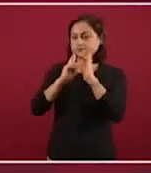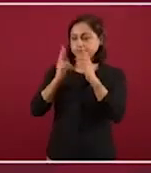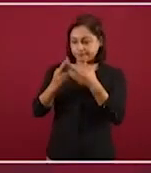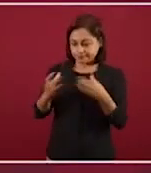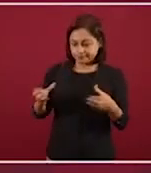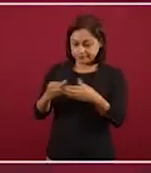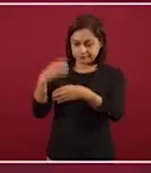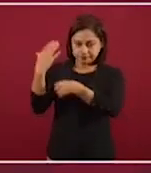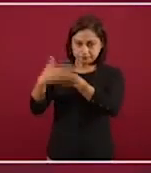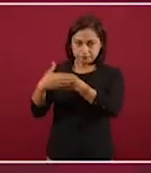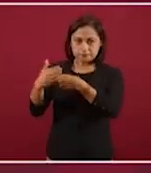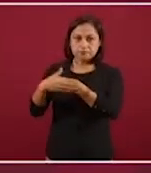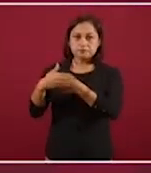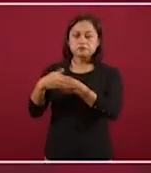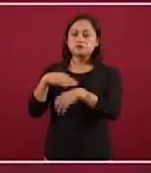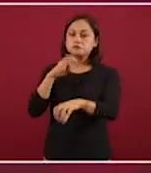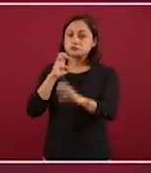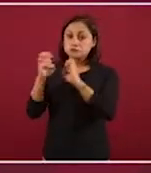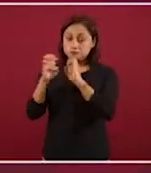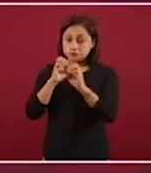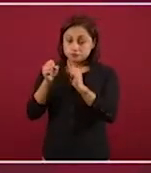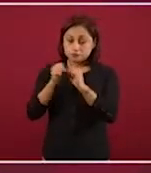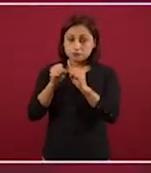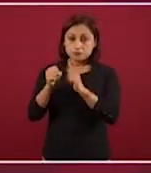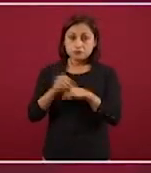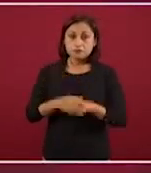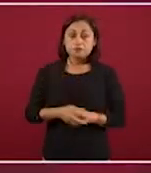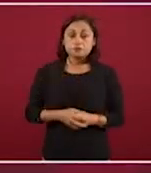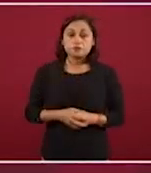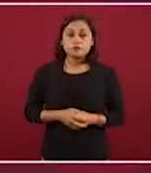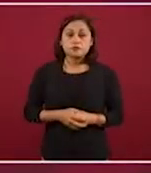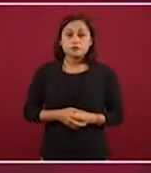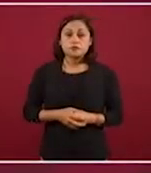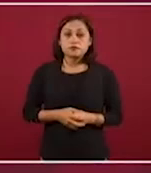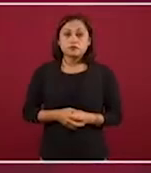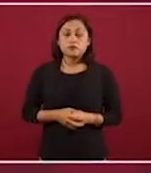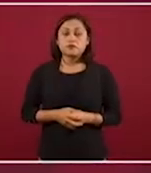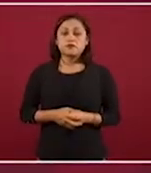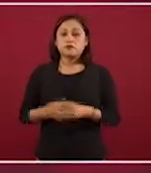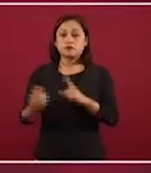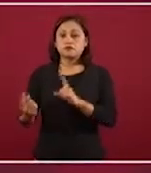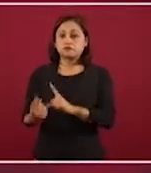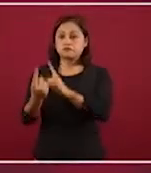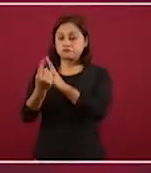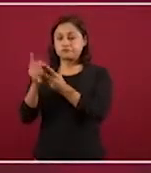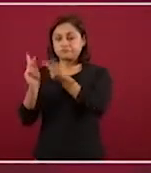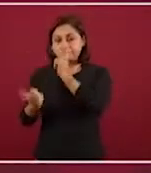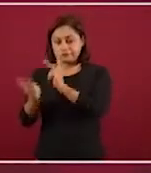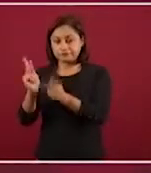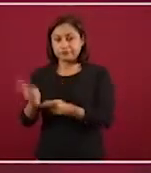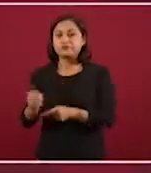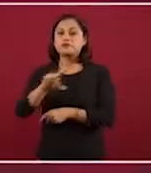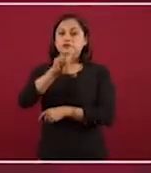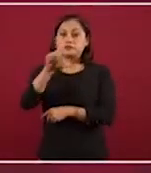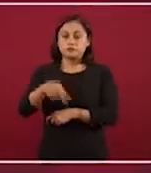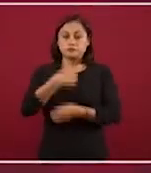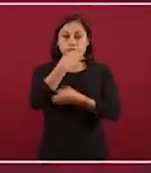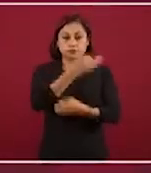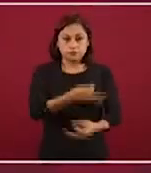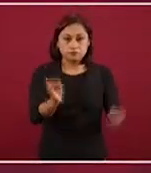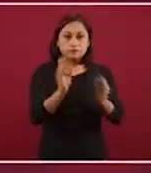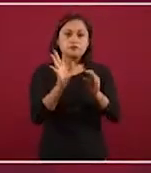vamos a tener la entrevista. Todo esto por cuidar lo del debido